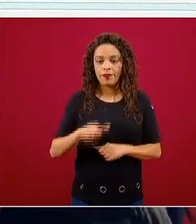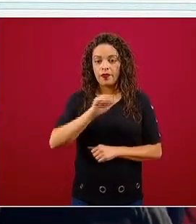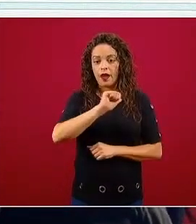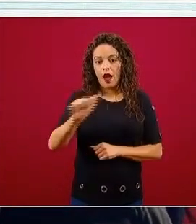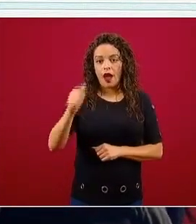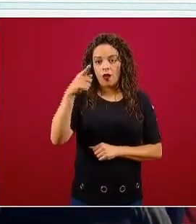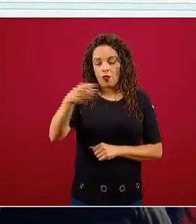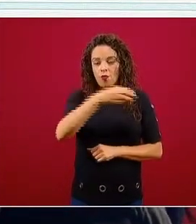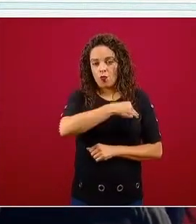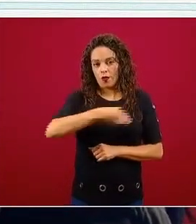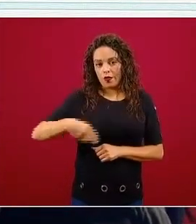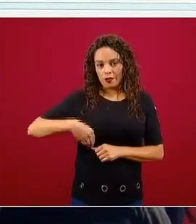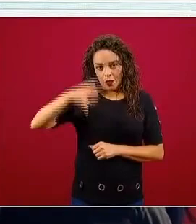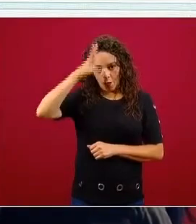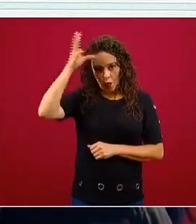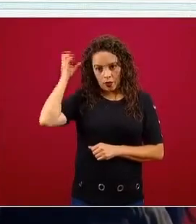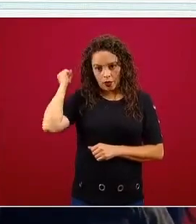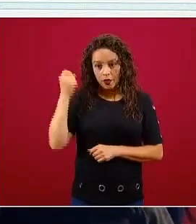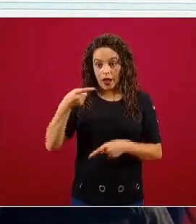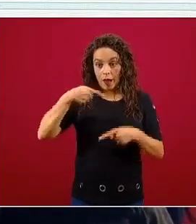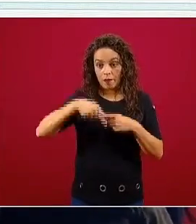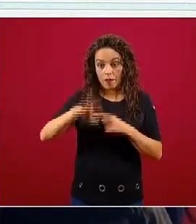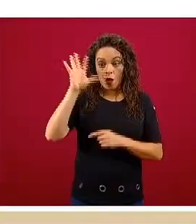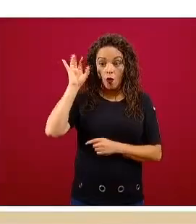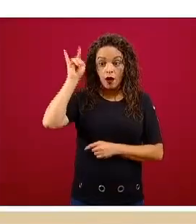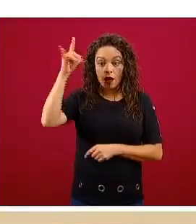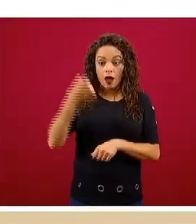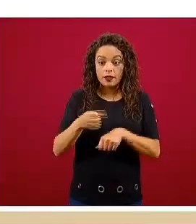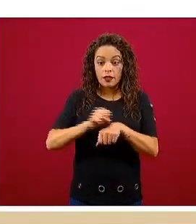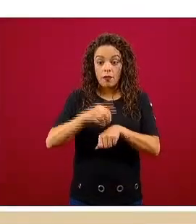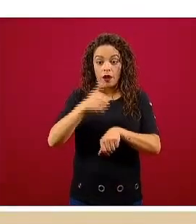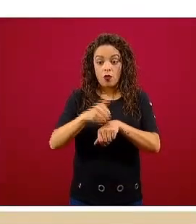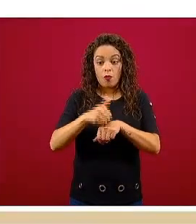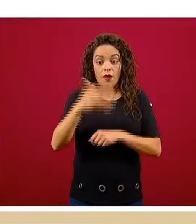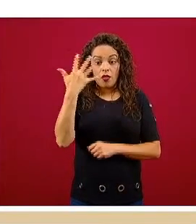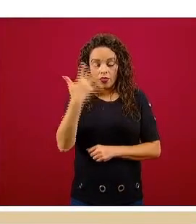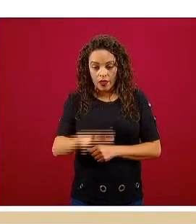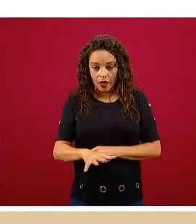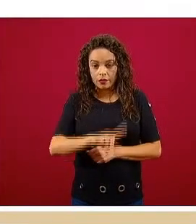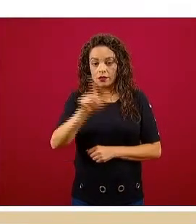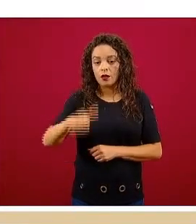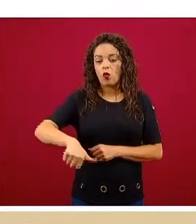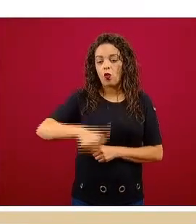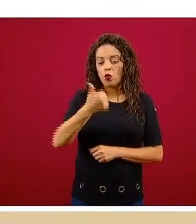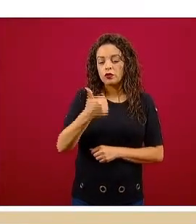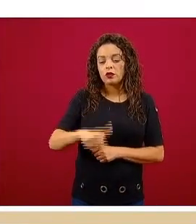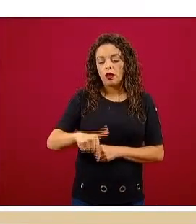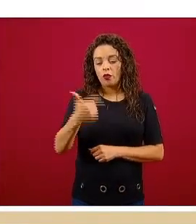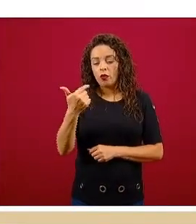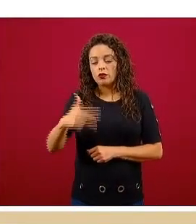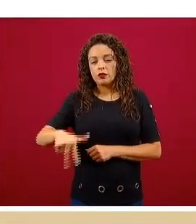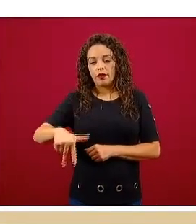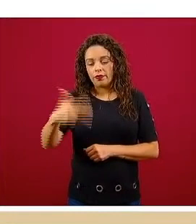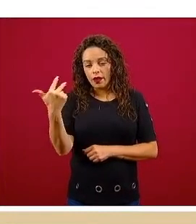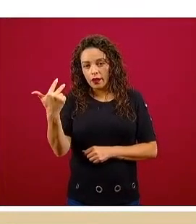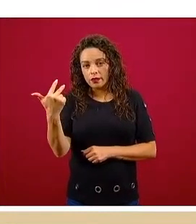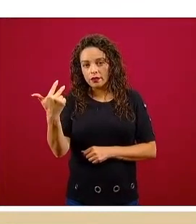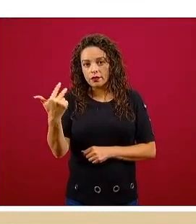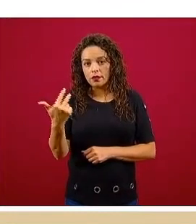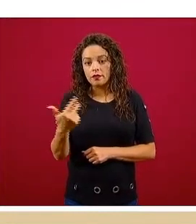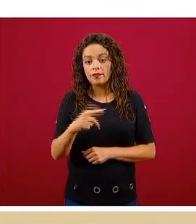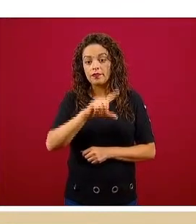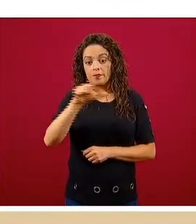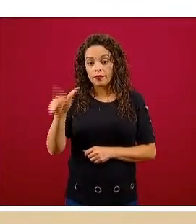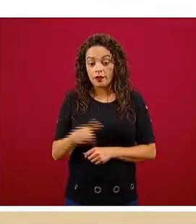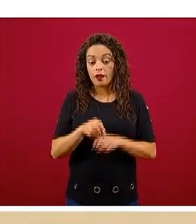de Morelos. Inicia Cuernavaca en la semana 10, una característica que ha estado casi en todos los estados. Luego empieza a haber una